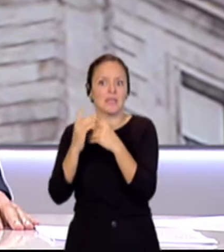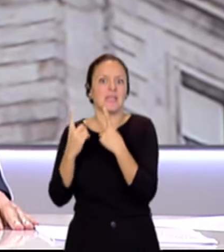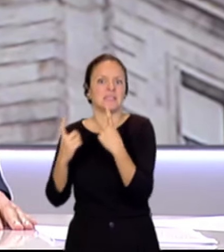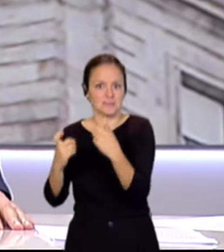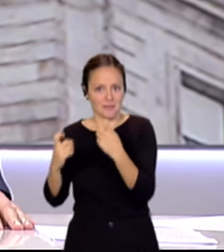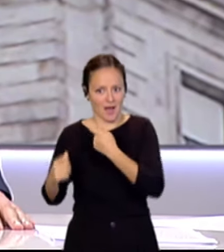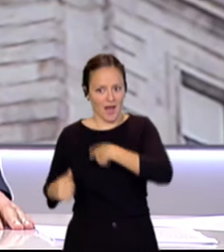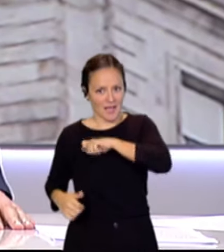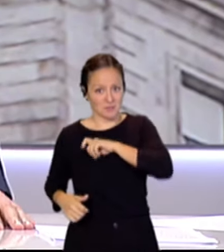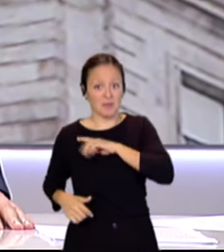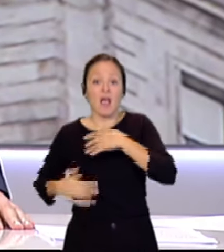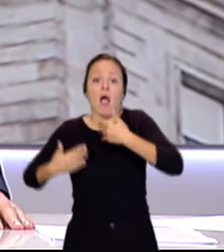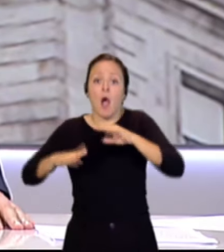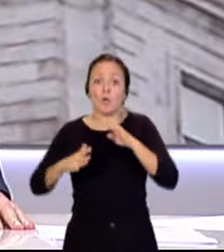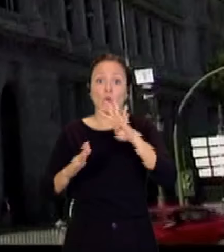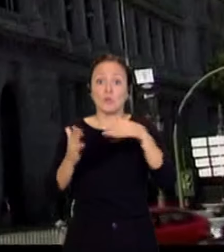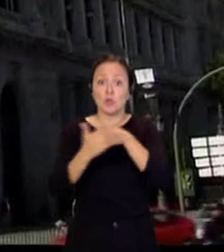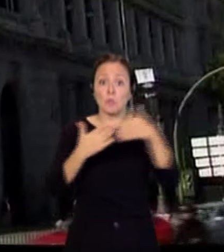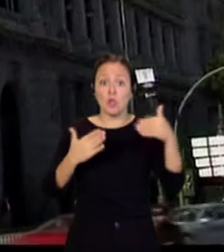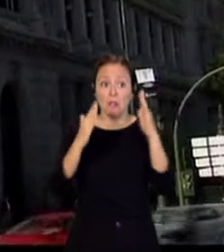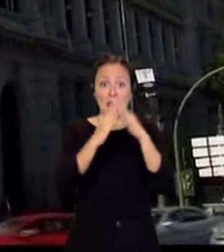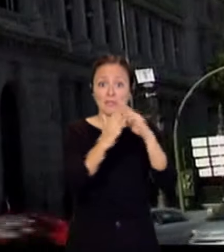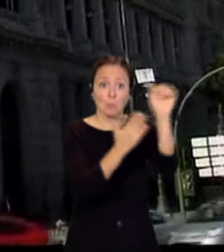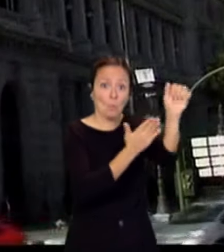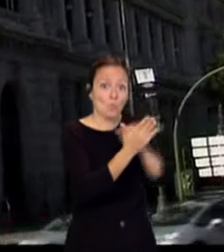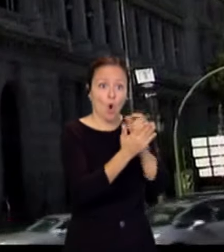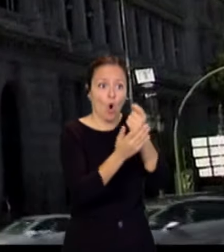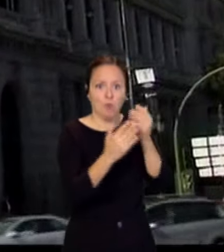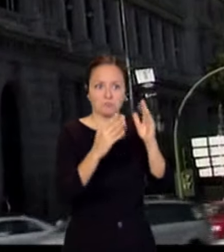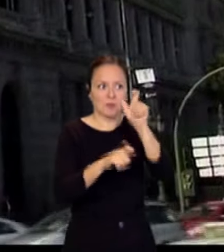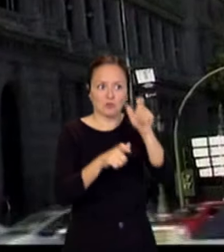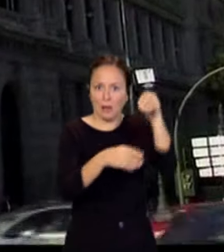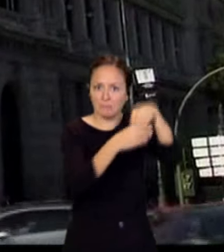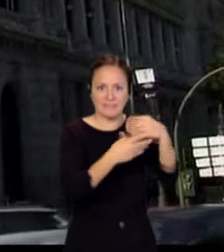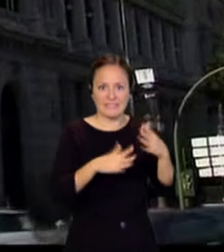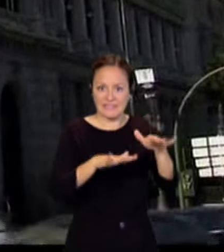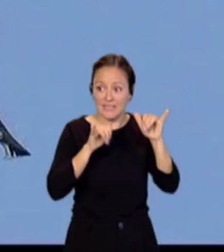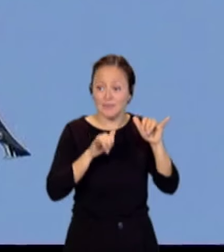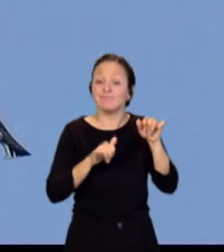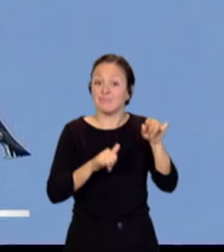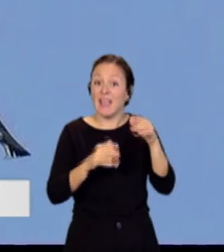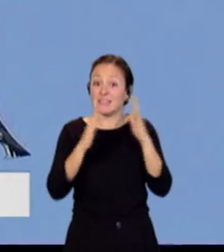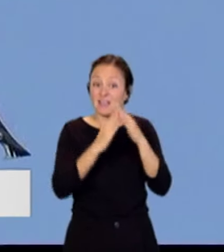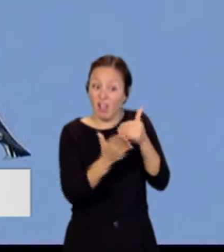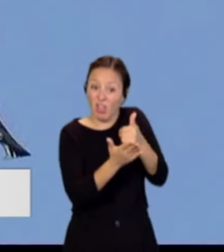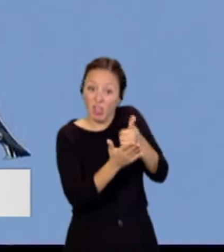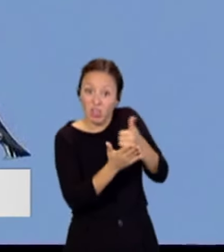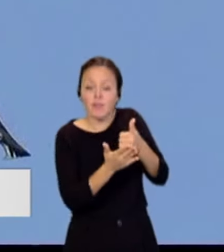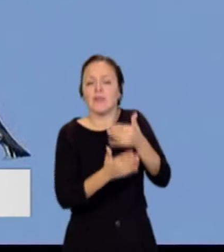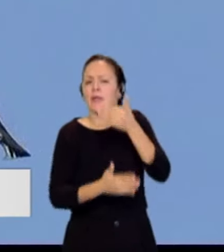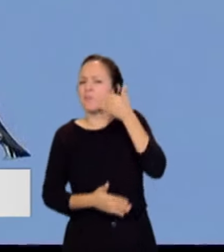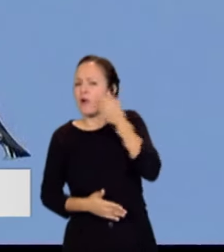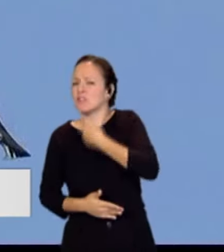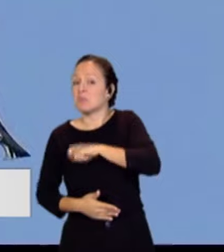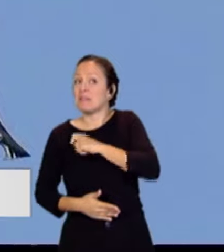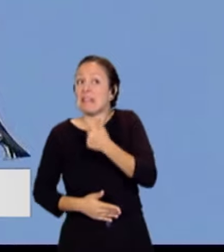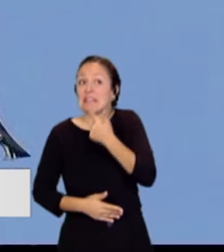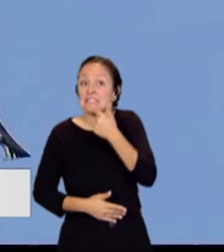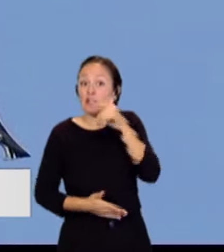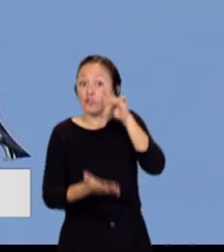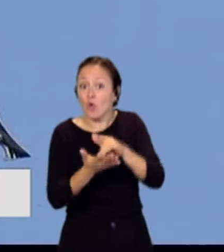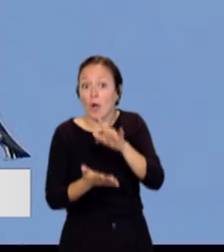hay 4 millones de casas vacías o desocupadas este déficit de vivienda se explicaría según el banco de España entre otros motivos